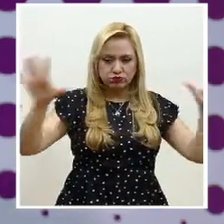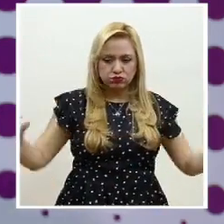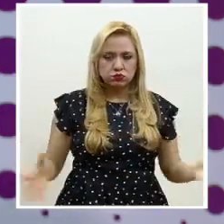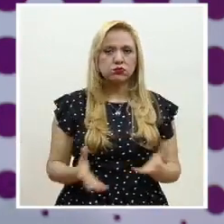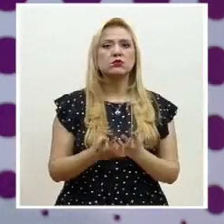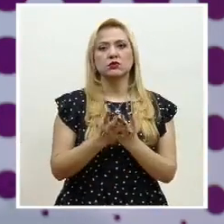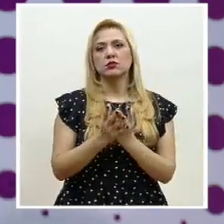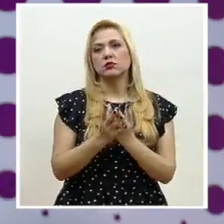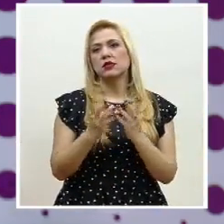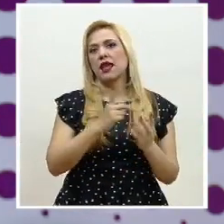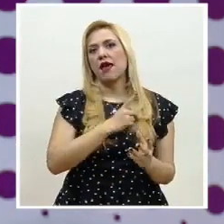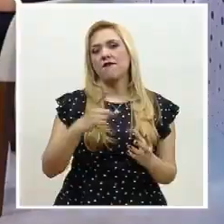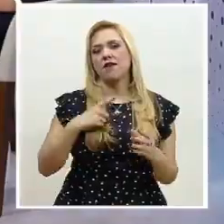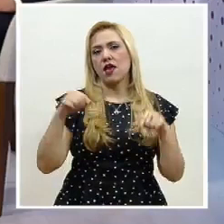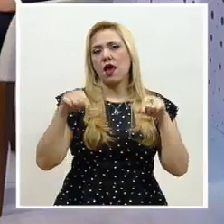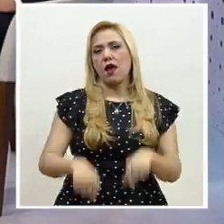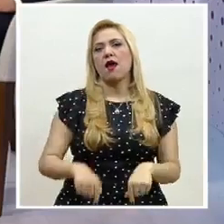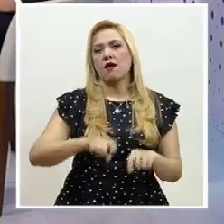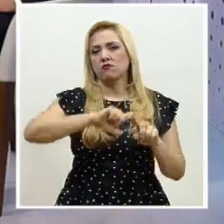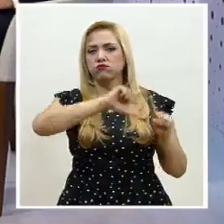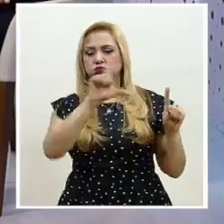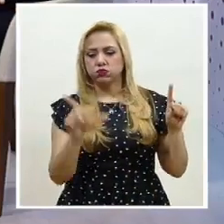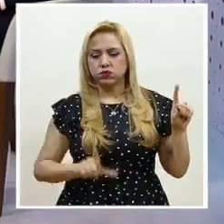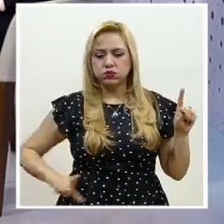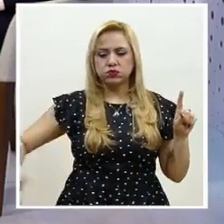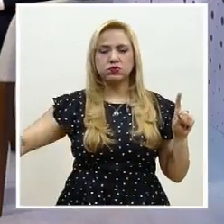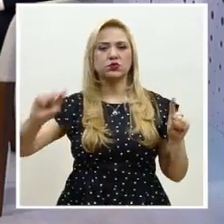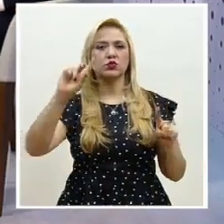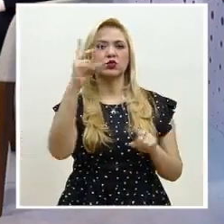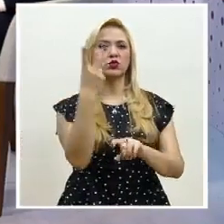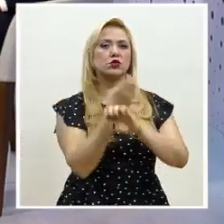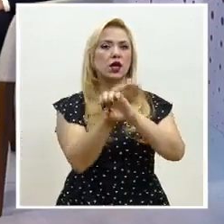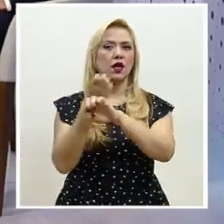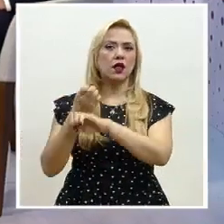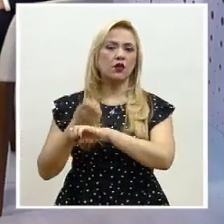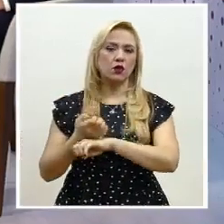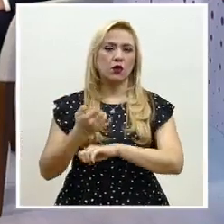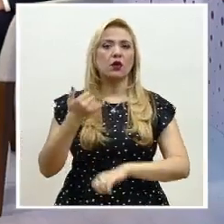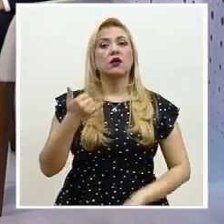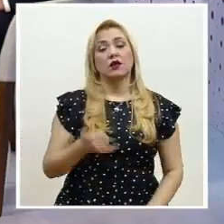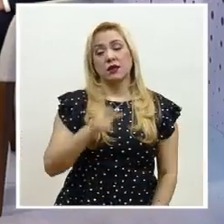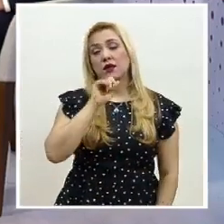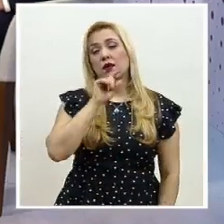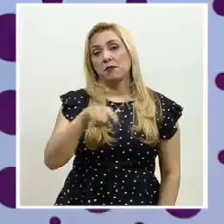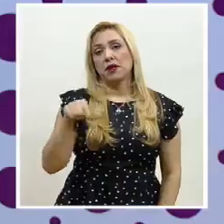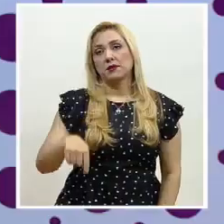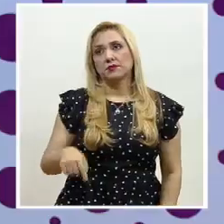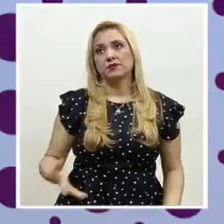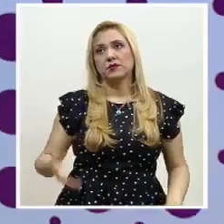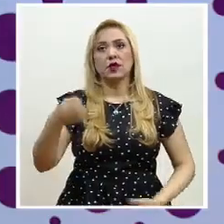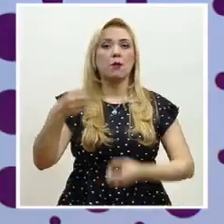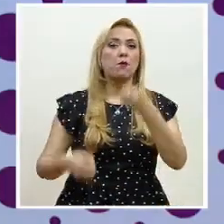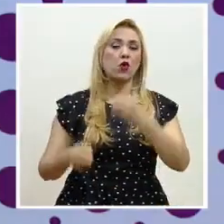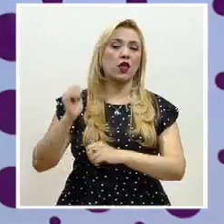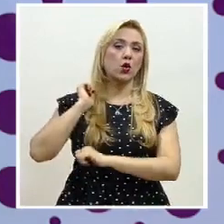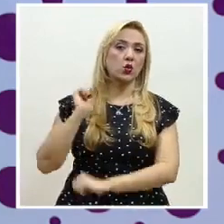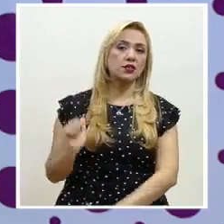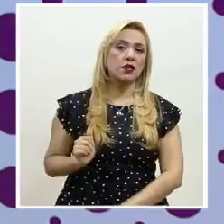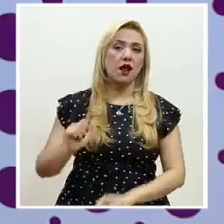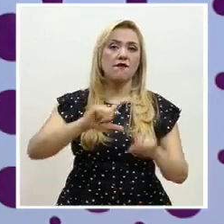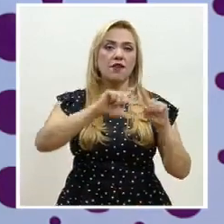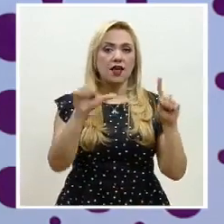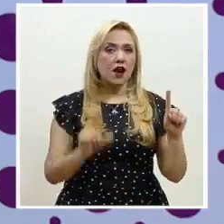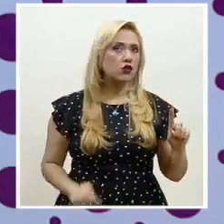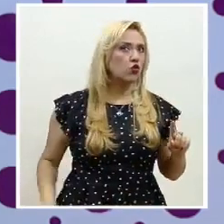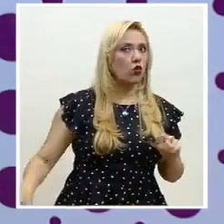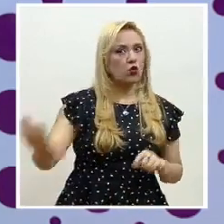haber, ¿no? Claro. No, y también la relevancia, como mencionaba, de los precedentes de la Suprema Corte, no solo para, bueno, el Poder Judicial Federal, sino para todos los tribunales del